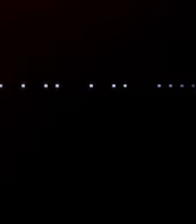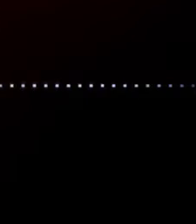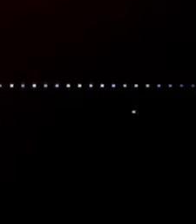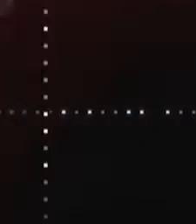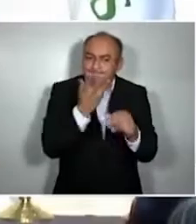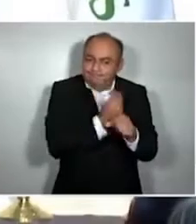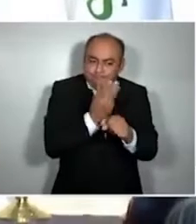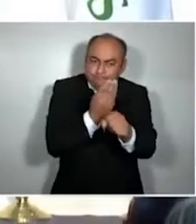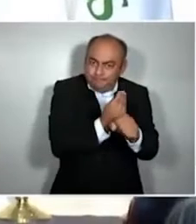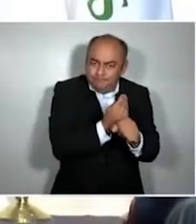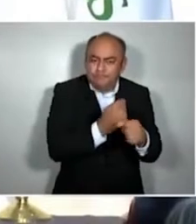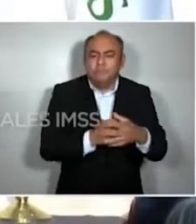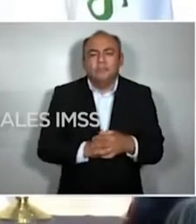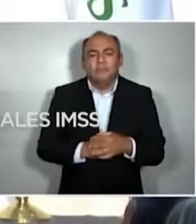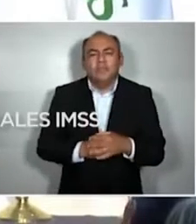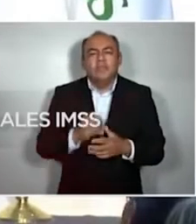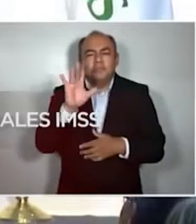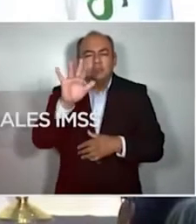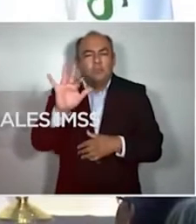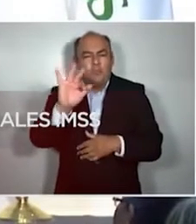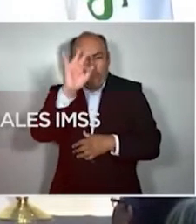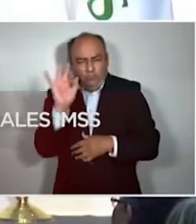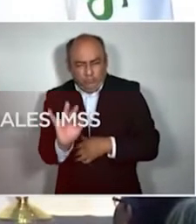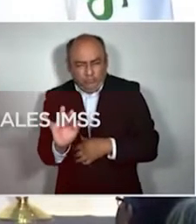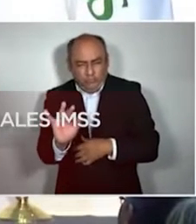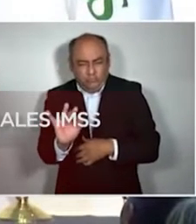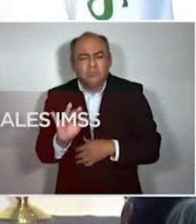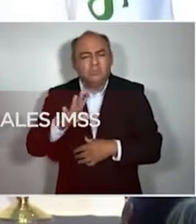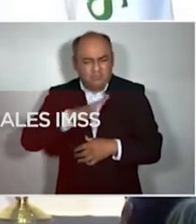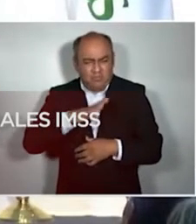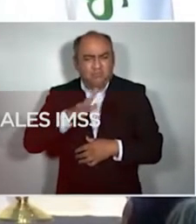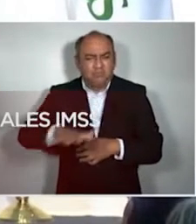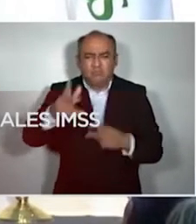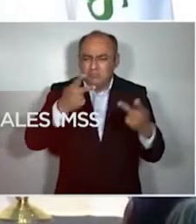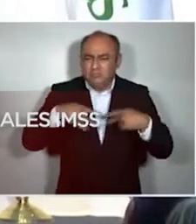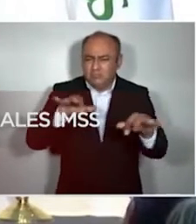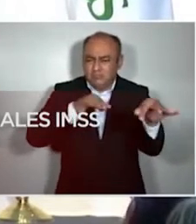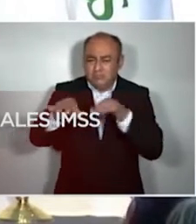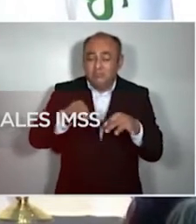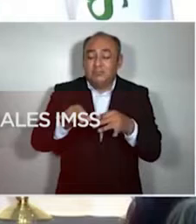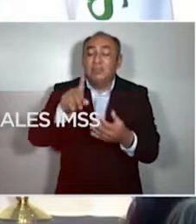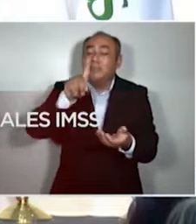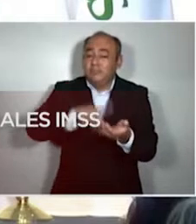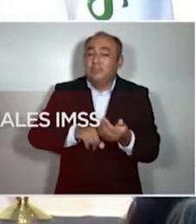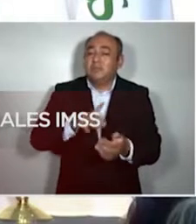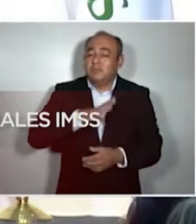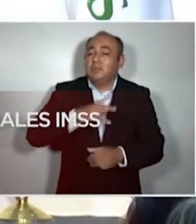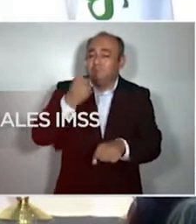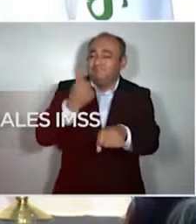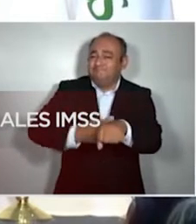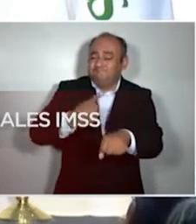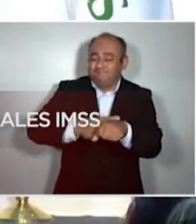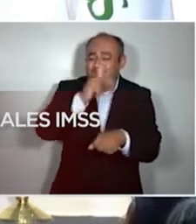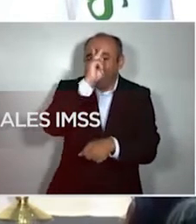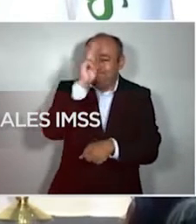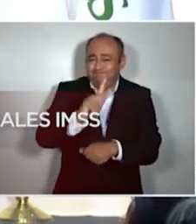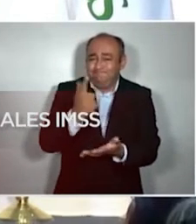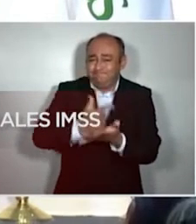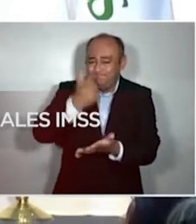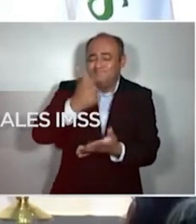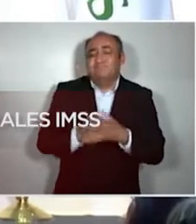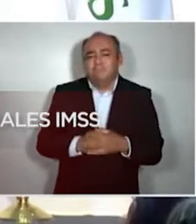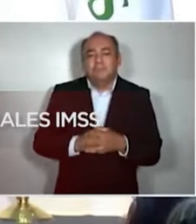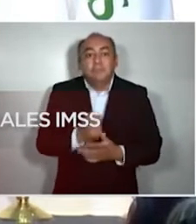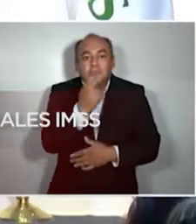Ávila. 50% de nuestra fuerza trabajadora sufre de alguna enfermedad crónica, lo que recalca